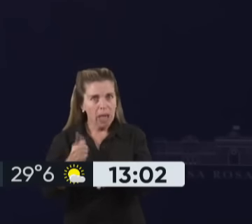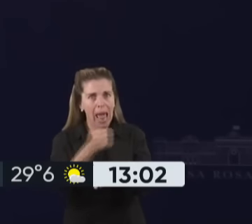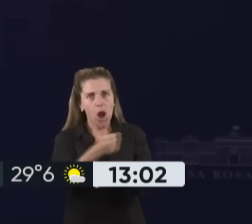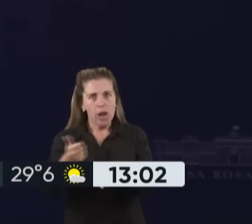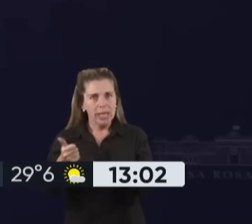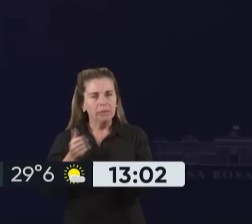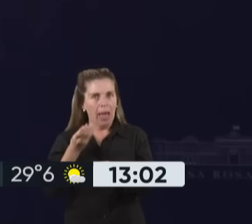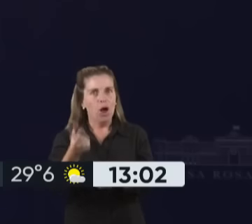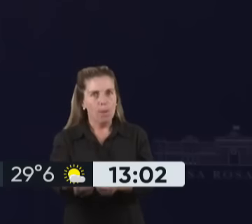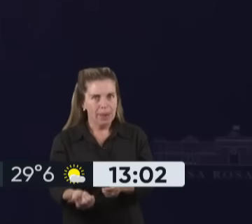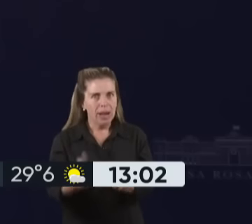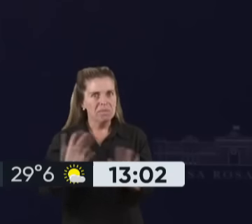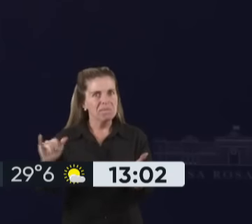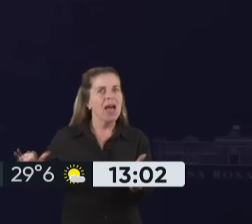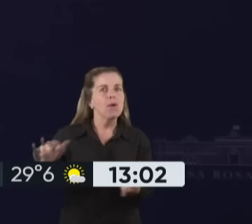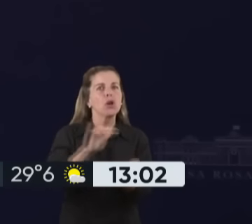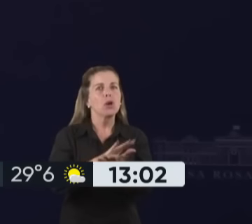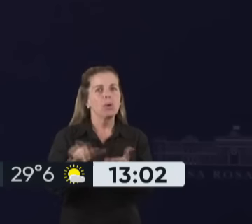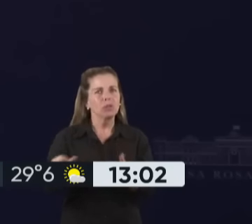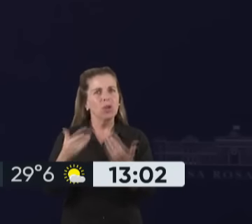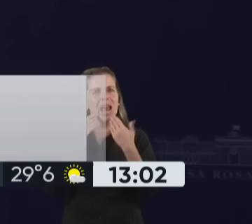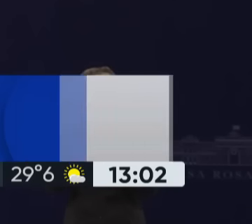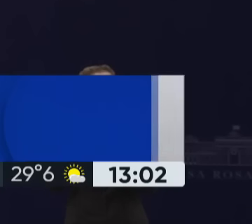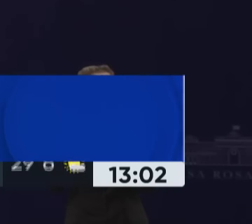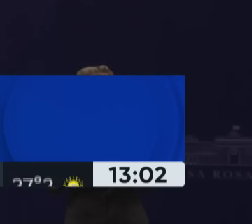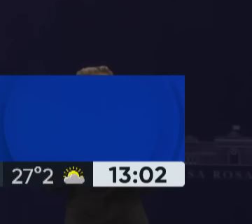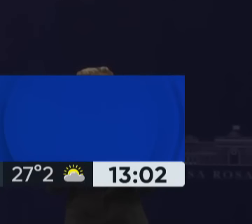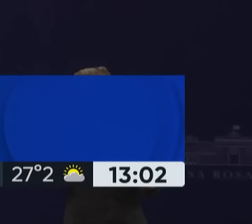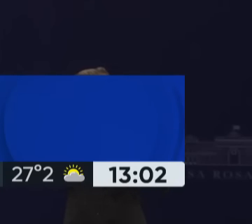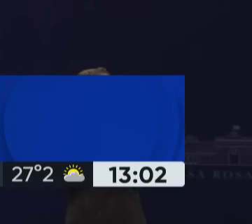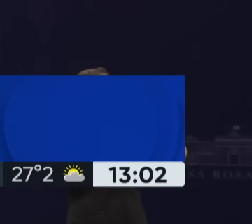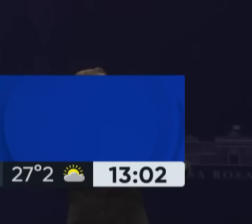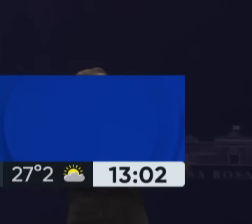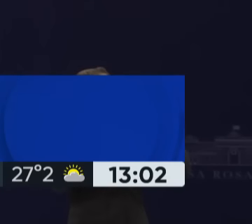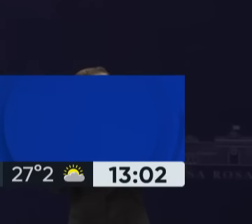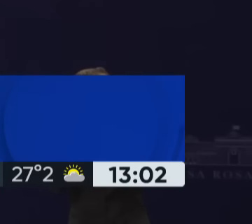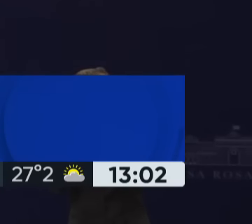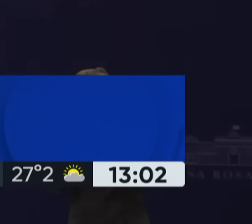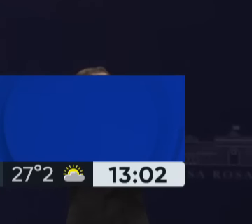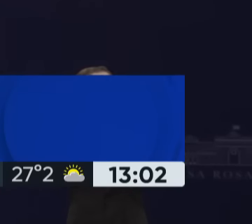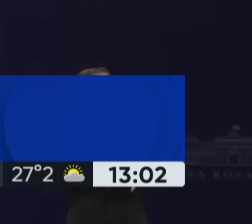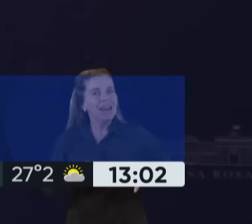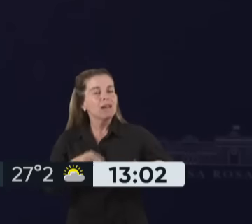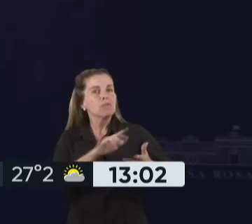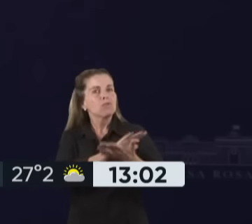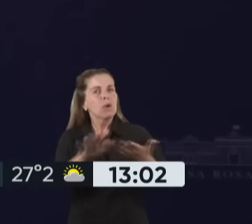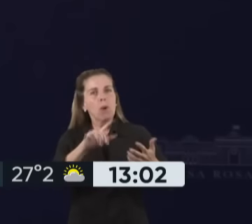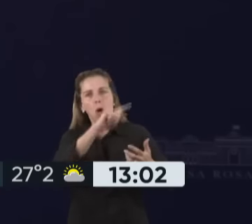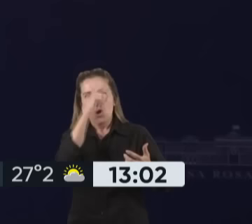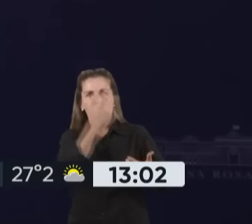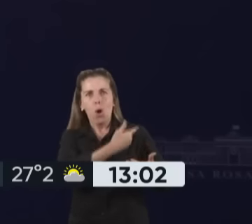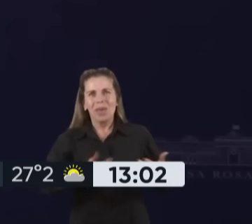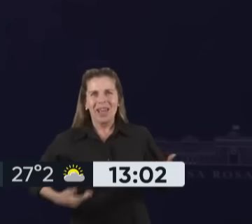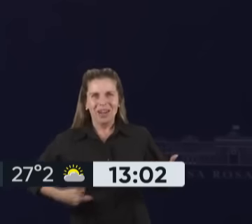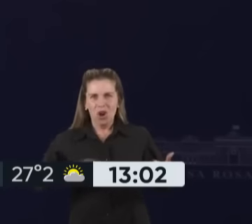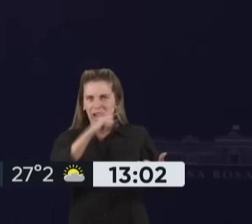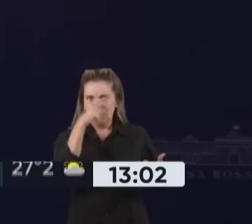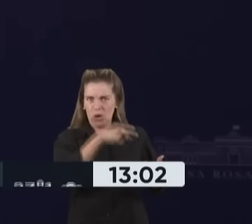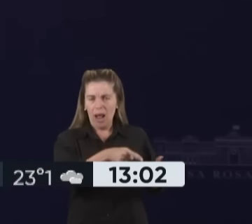Esta inversión es posible gracias al proceso de racionalización que impulsó el Gobierno Nacional e incluyó la baja